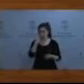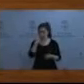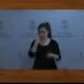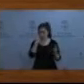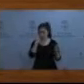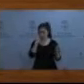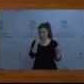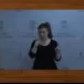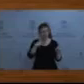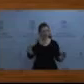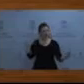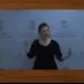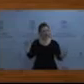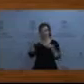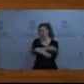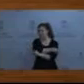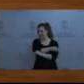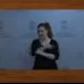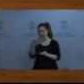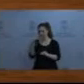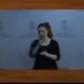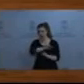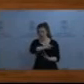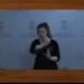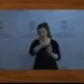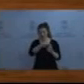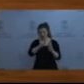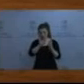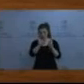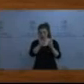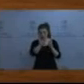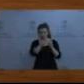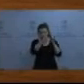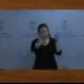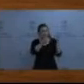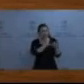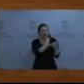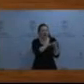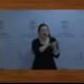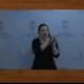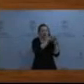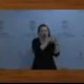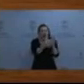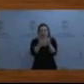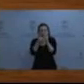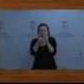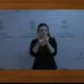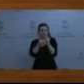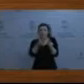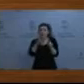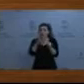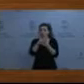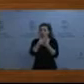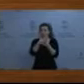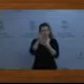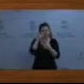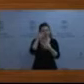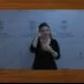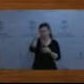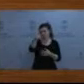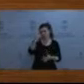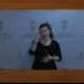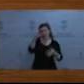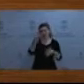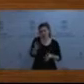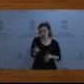que discrepo por completo en ese apartado primero es que ustedes hacen referencia a un hecho que saben que no es cierto, que saben